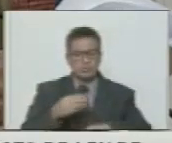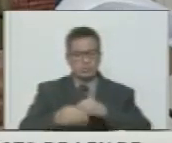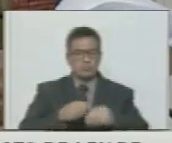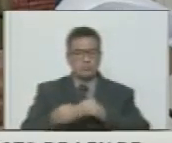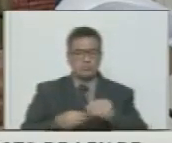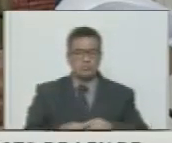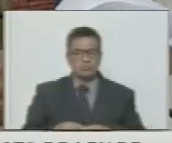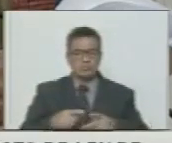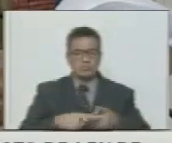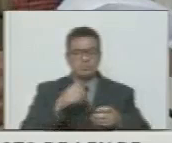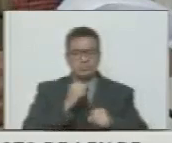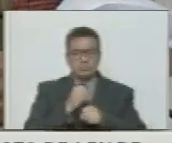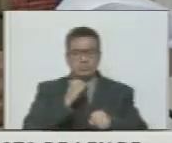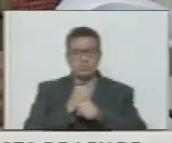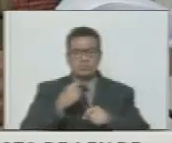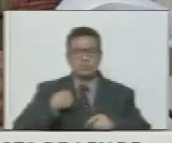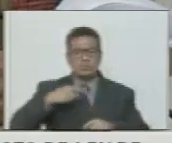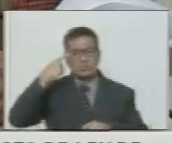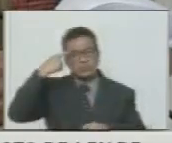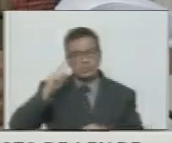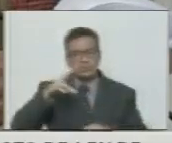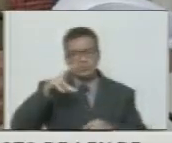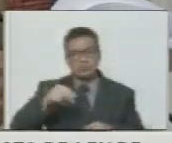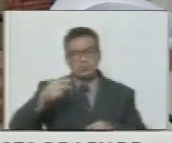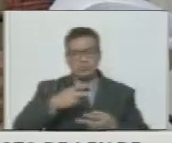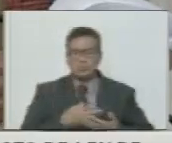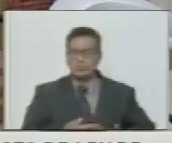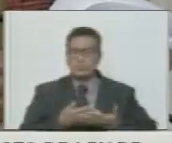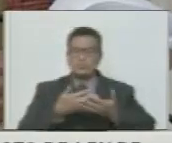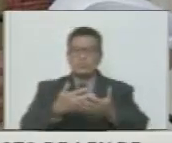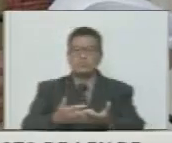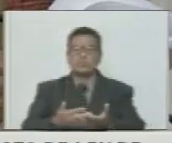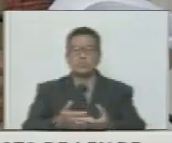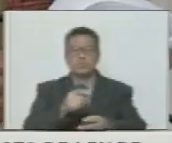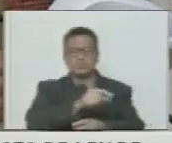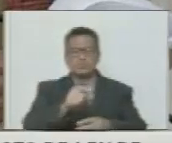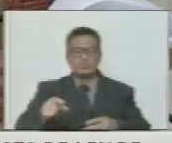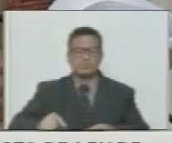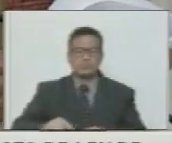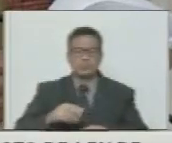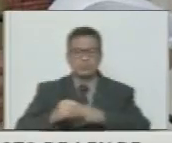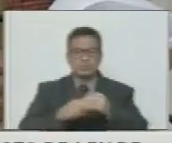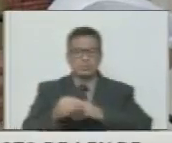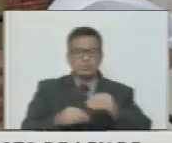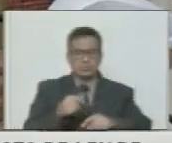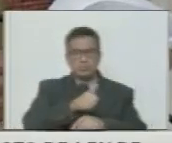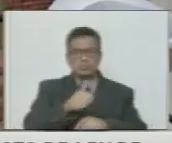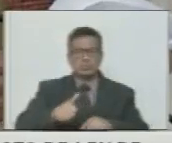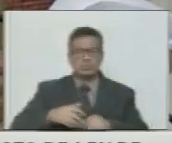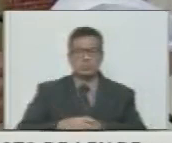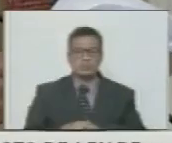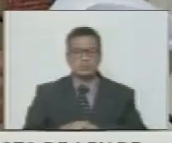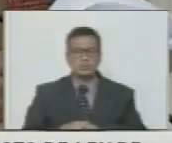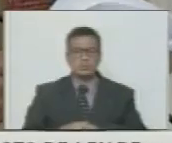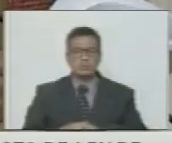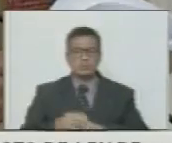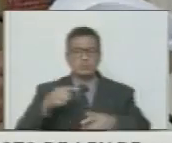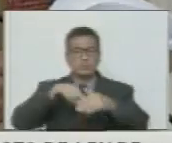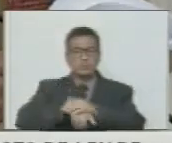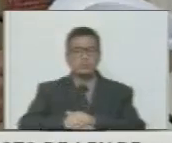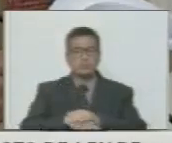dinero recaudado en su gestión o por no haberlo entregado a los sujetos regulados